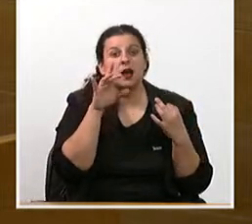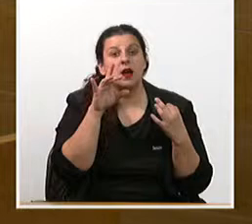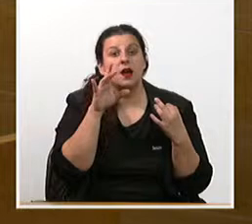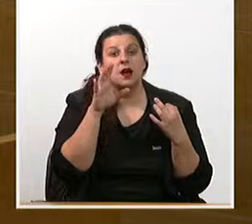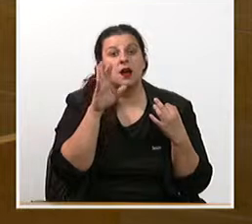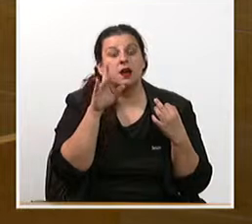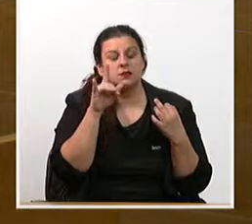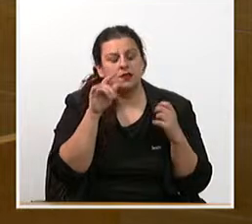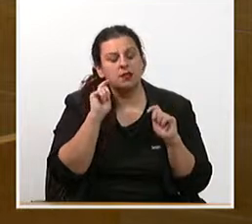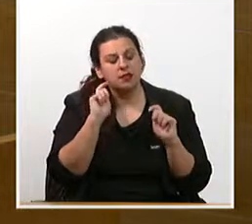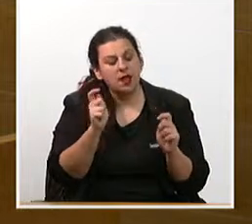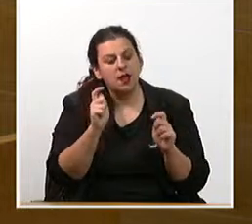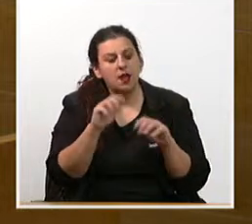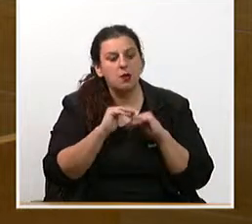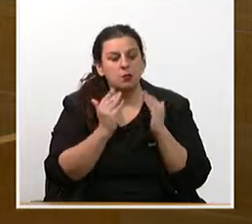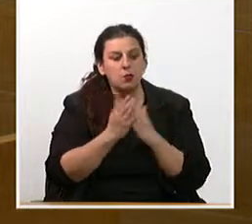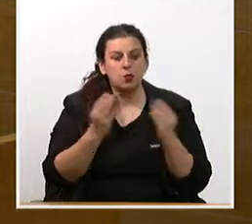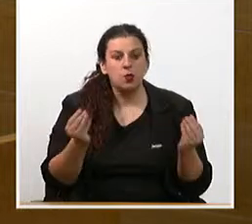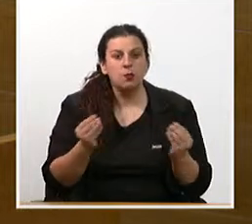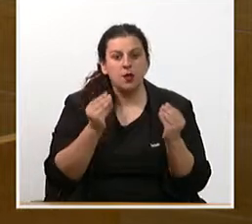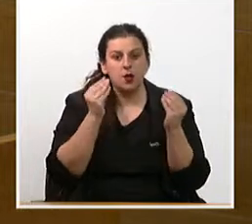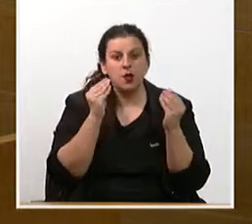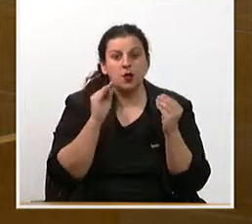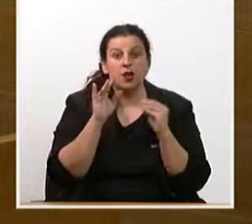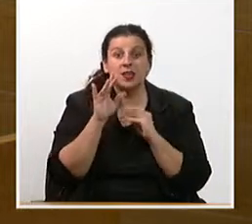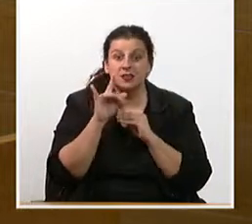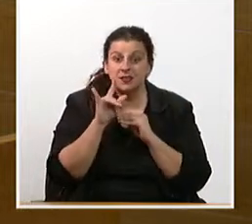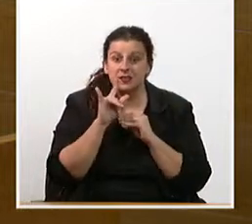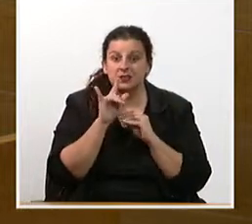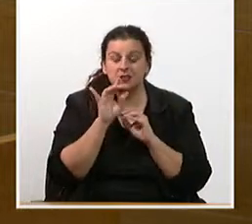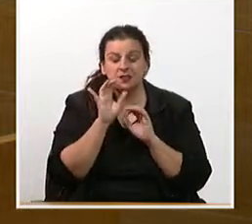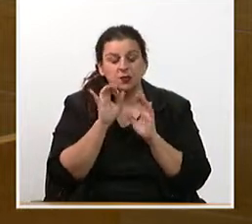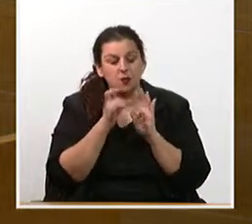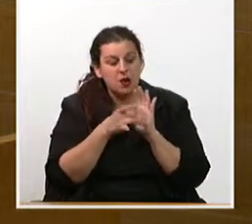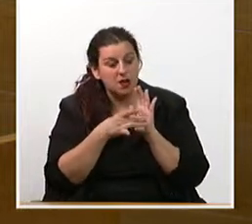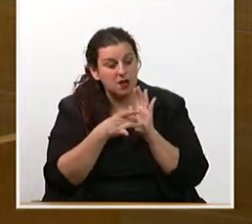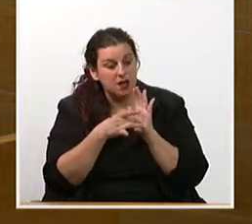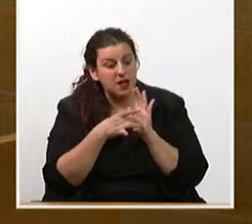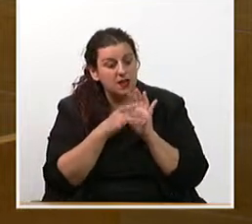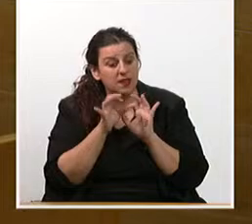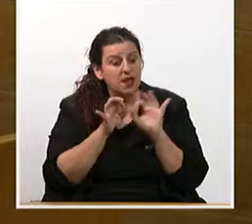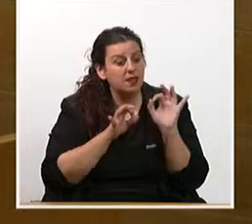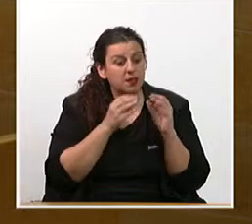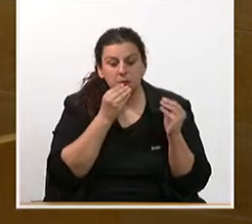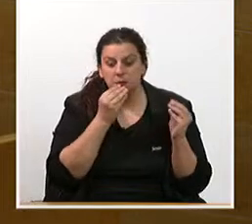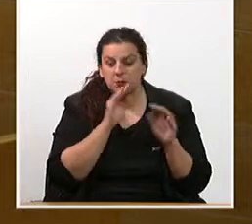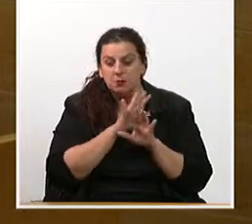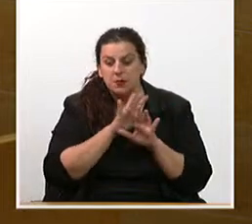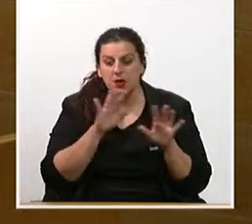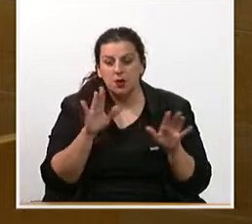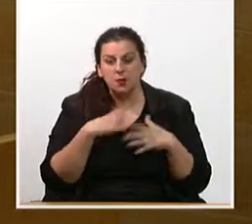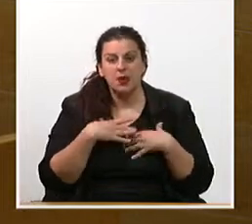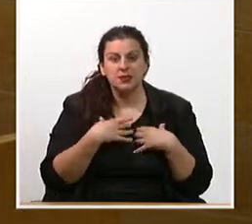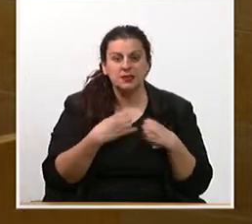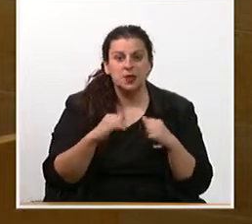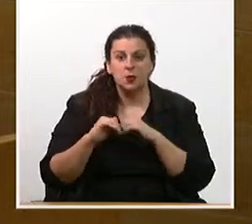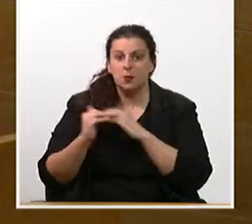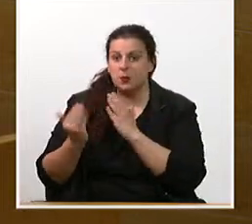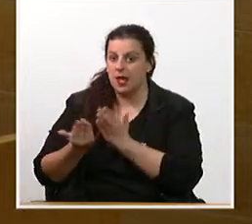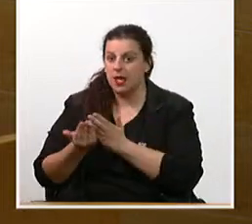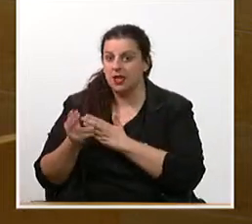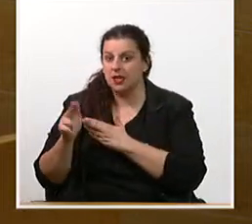un mon unor sí que cum el estars de cualit que son b para la salud pero tambén para el planeta y que sí que